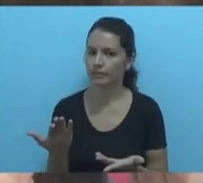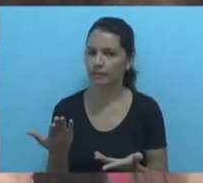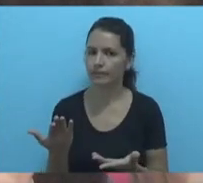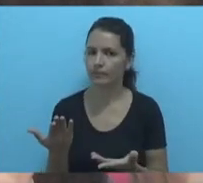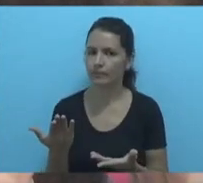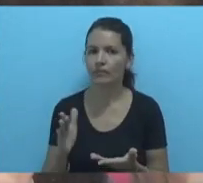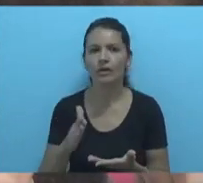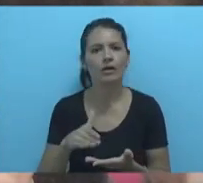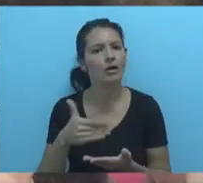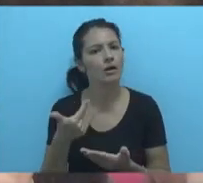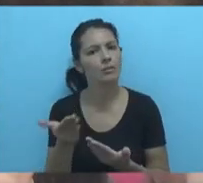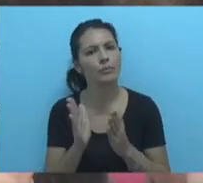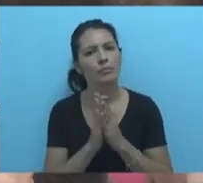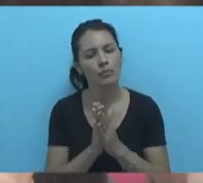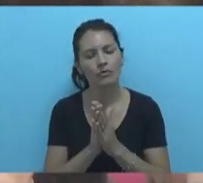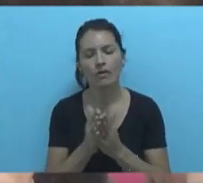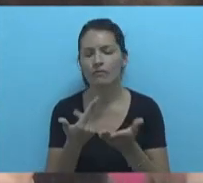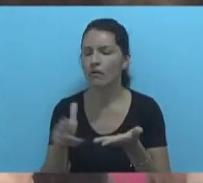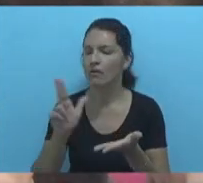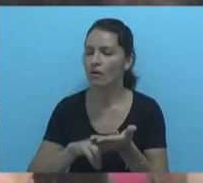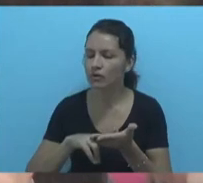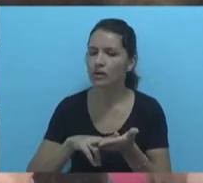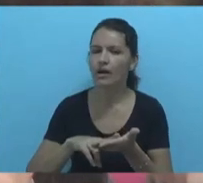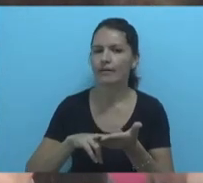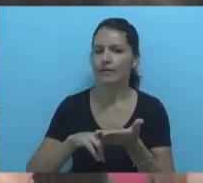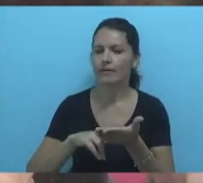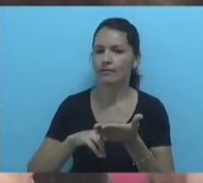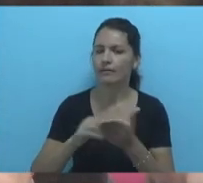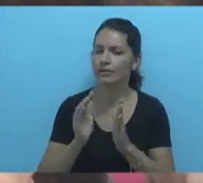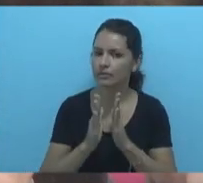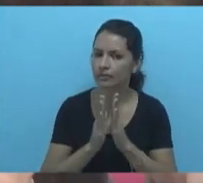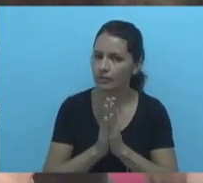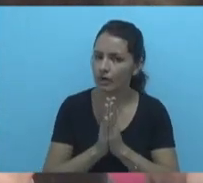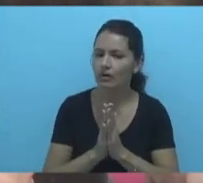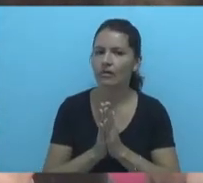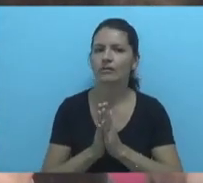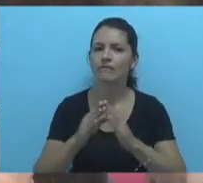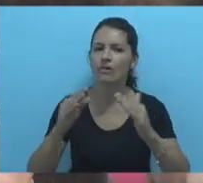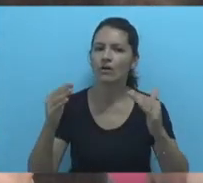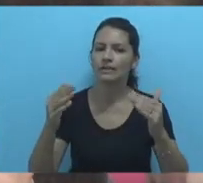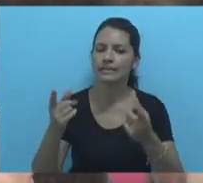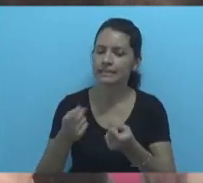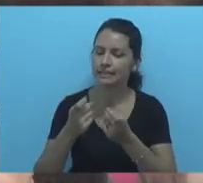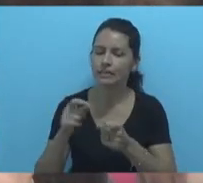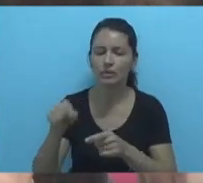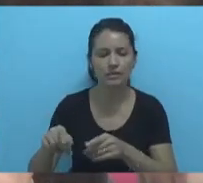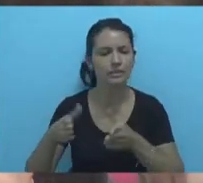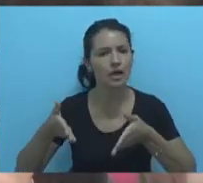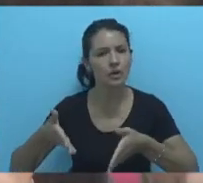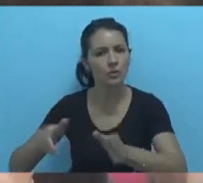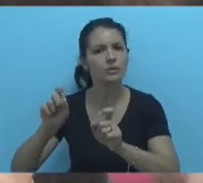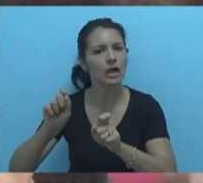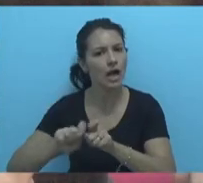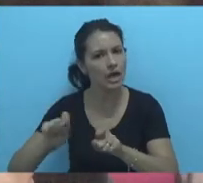puedan retomar el proyecto de la autopista y de la repavimentación de esta ruta porque sinceramente sentimos que no da para más. Muchas gracias,